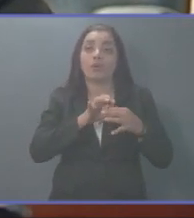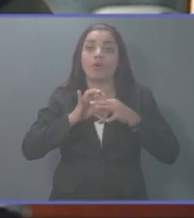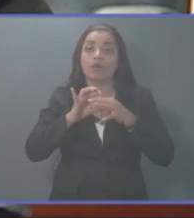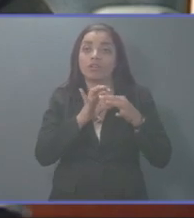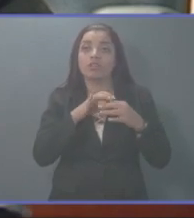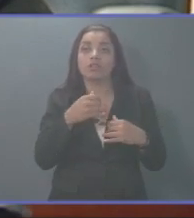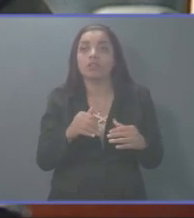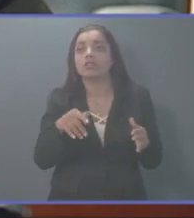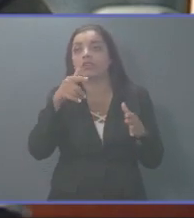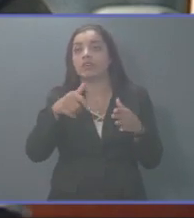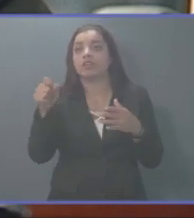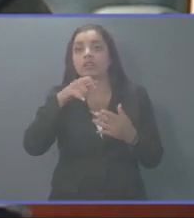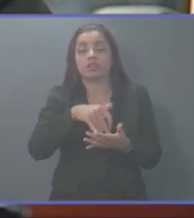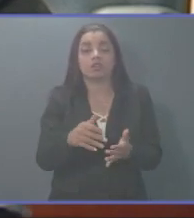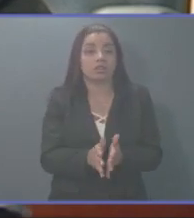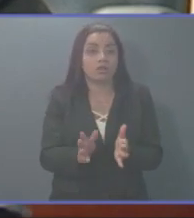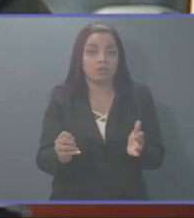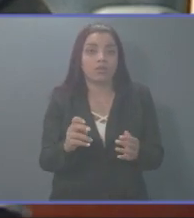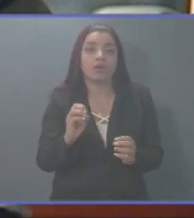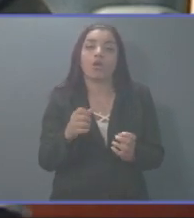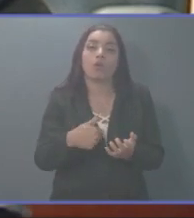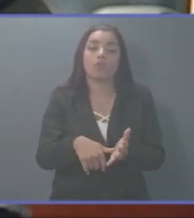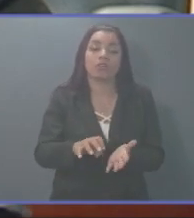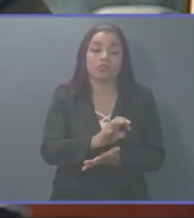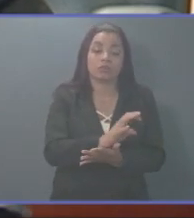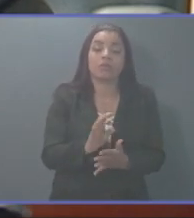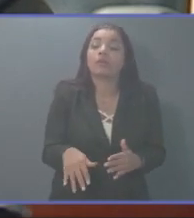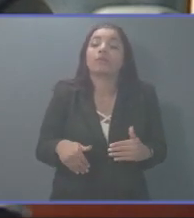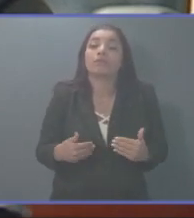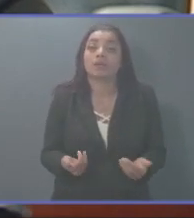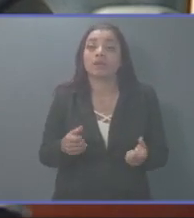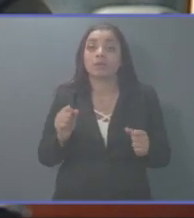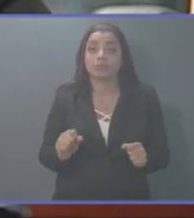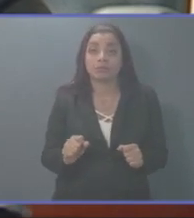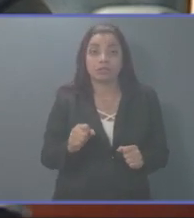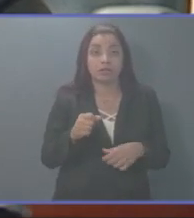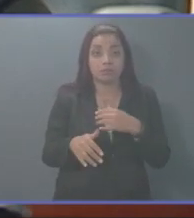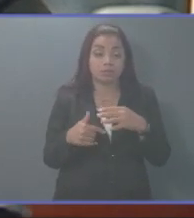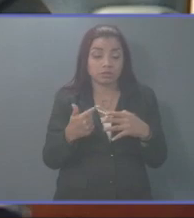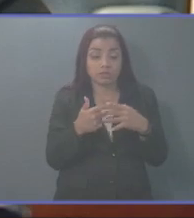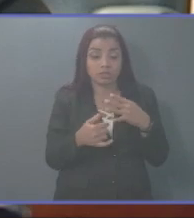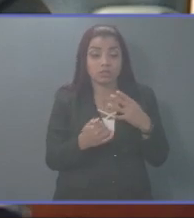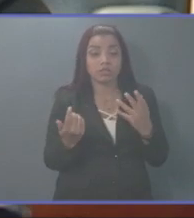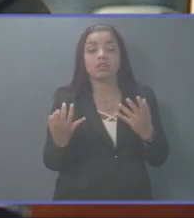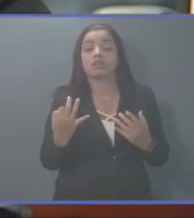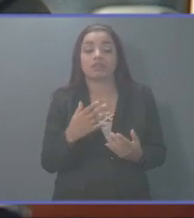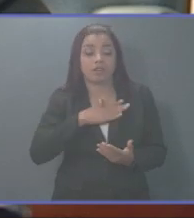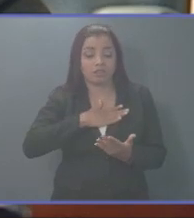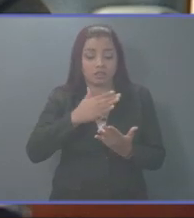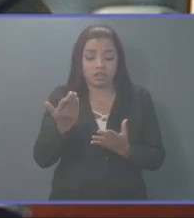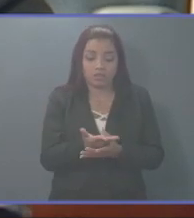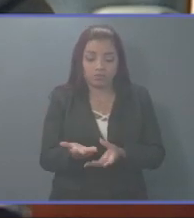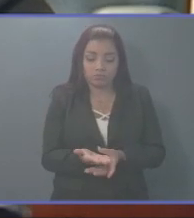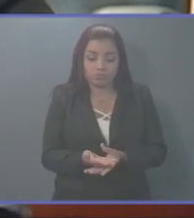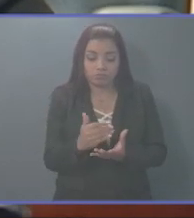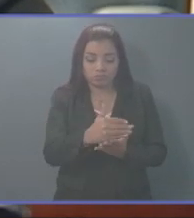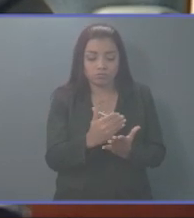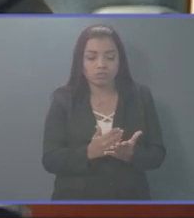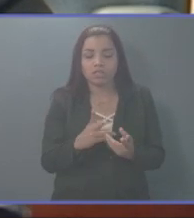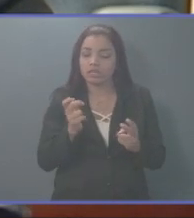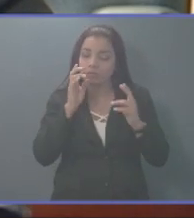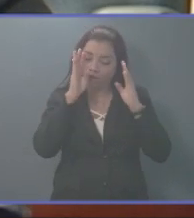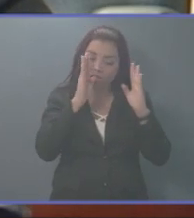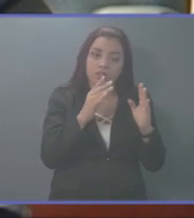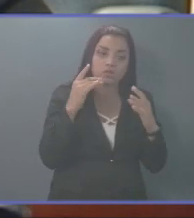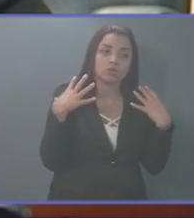con otras instituciones públicas nacionales o municipales. Para estos efectos deberá contar con los protocolos de atención con enfoque psicosocial